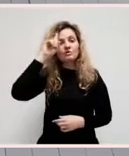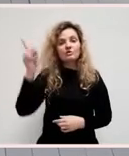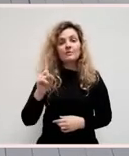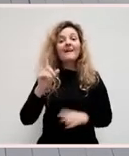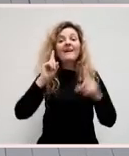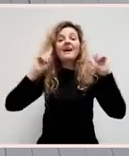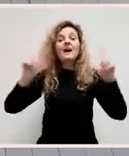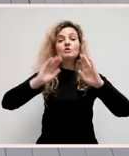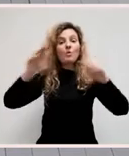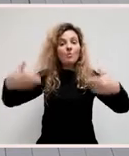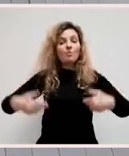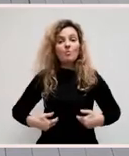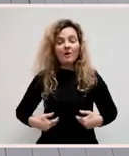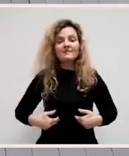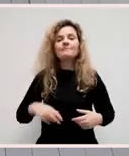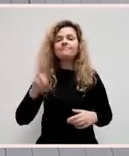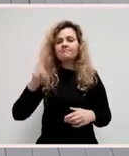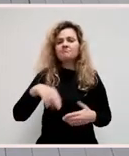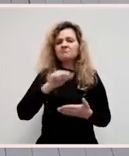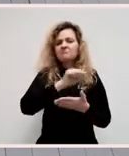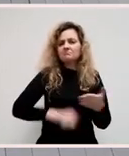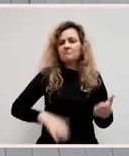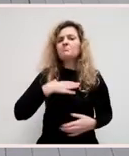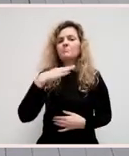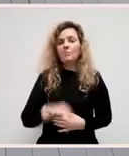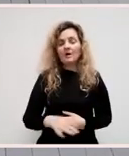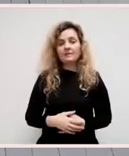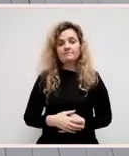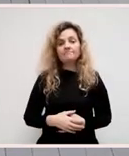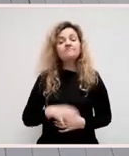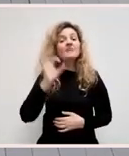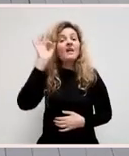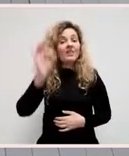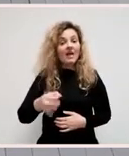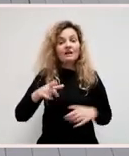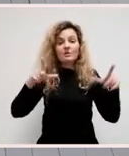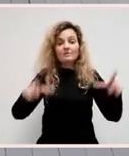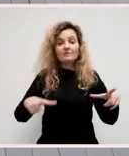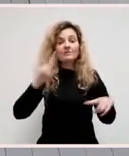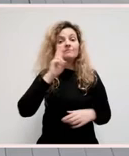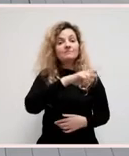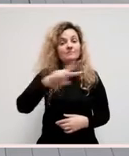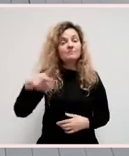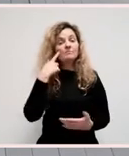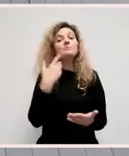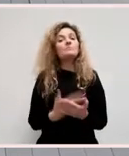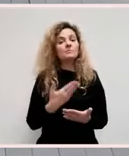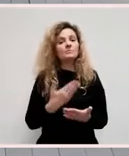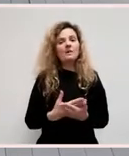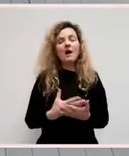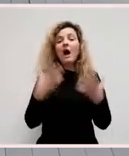en caso de que fueron a vías de retorno es probable que ésta fuese baleiro sí que es cierto que se visita de esas salas del museo